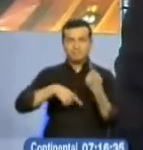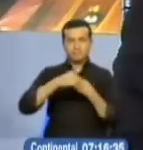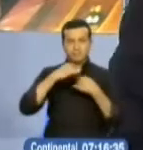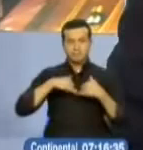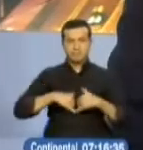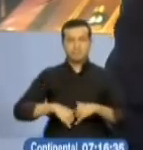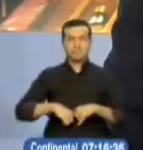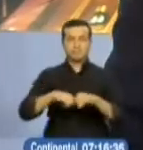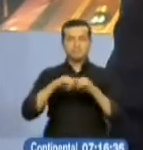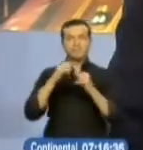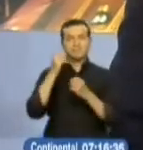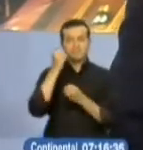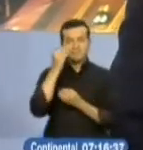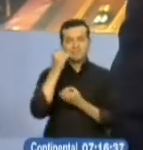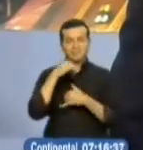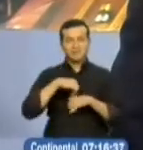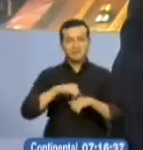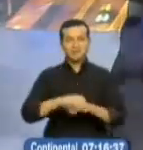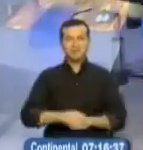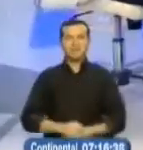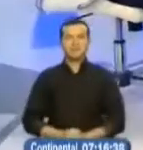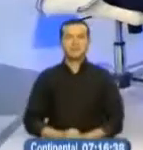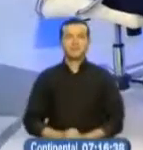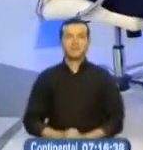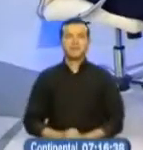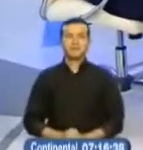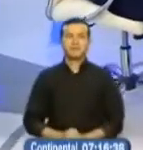regresamos con más del pensamiento crítico